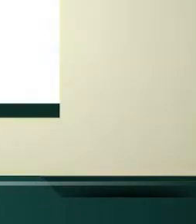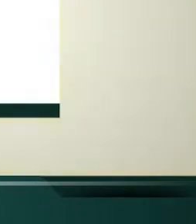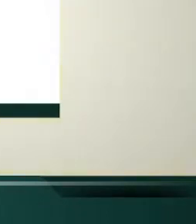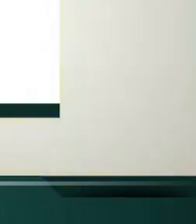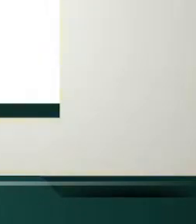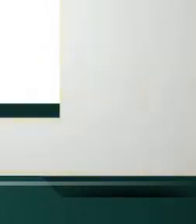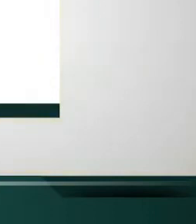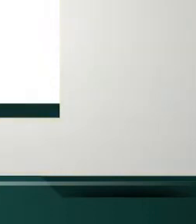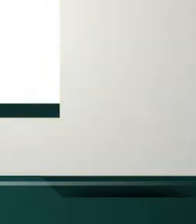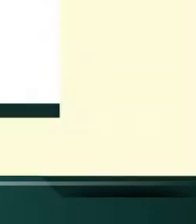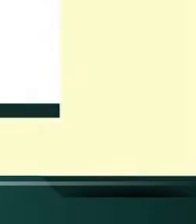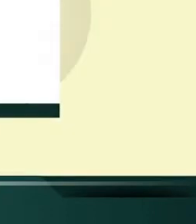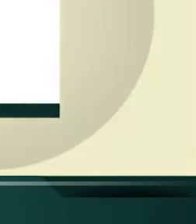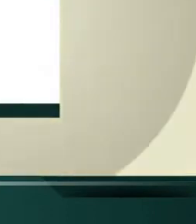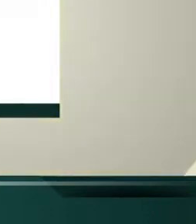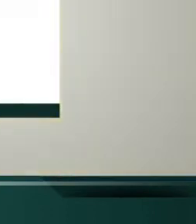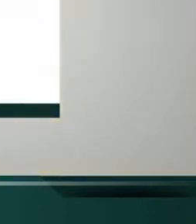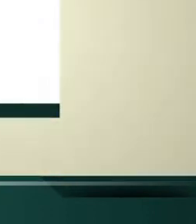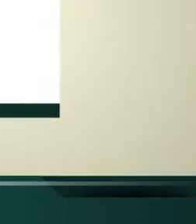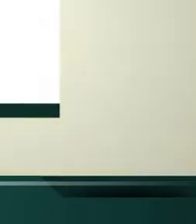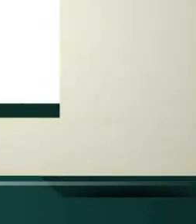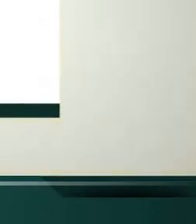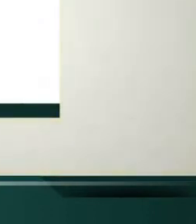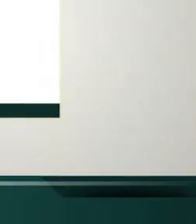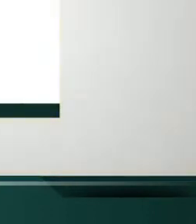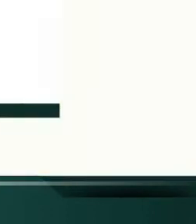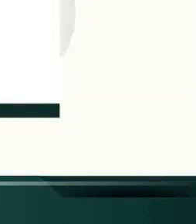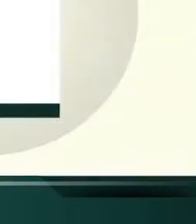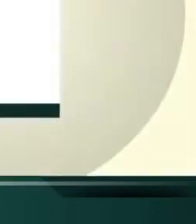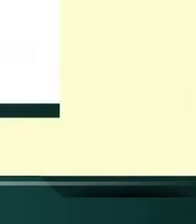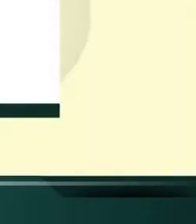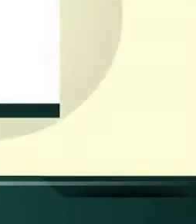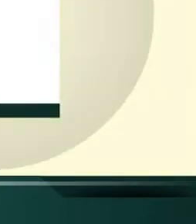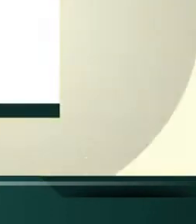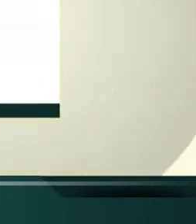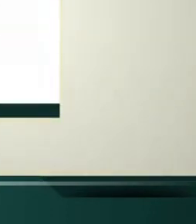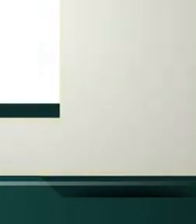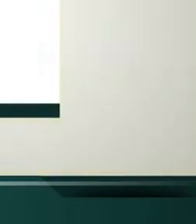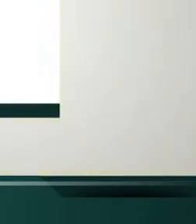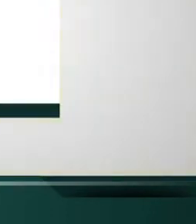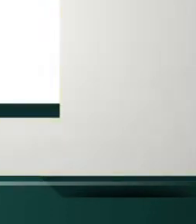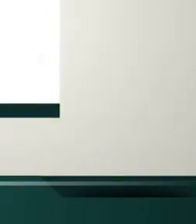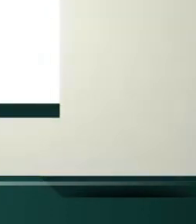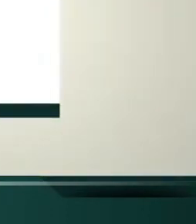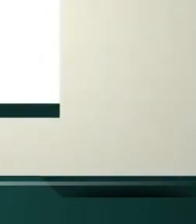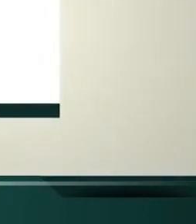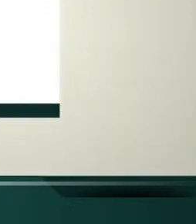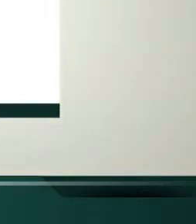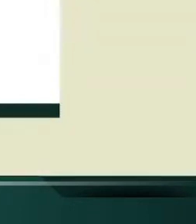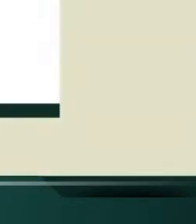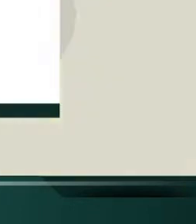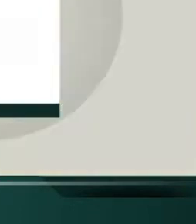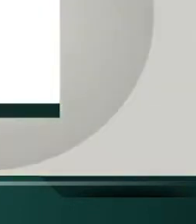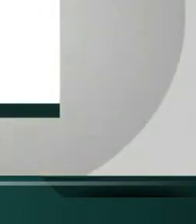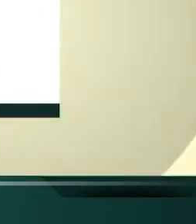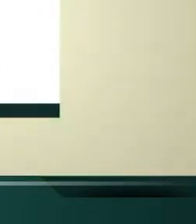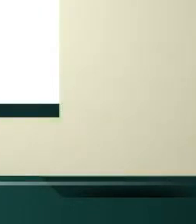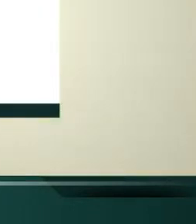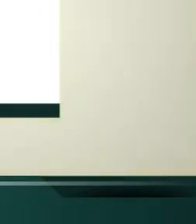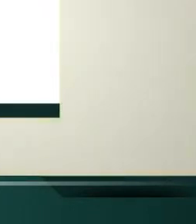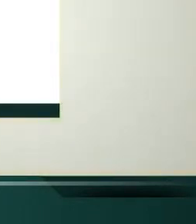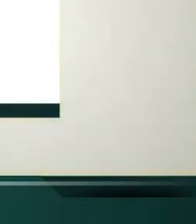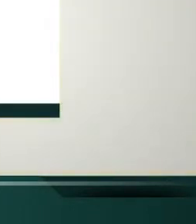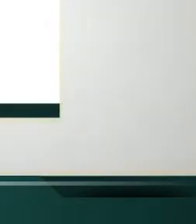llenado, avanza a la casilla Número de trámites y anota 1. Ya casi terminas. En la